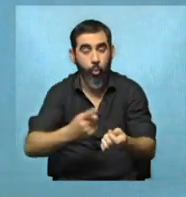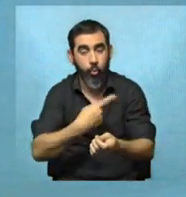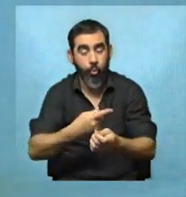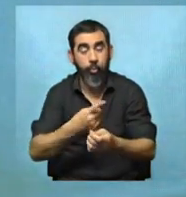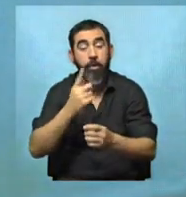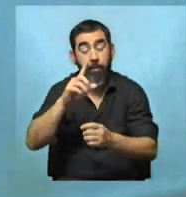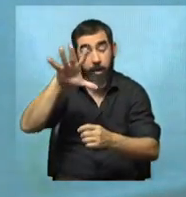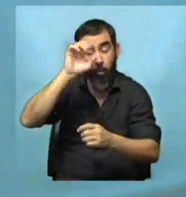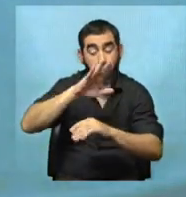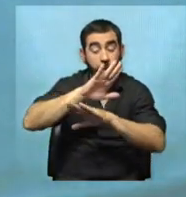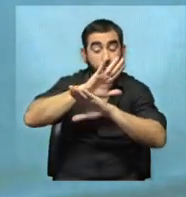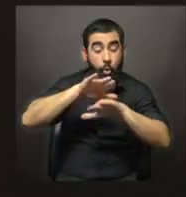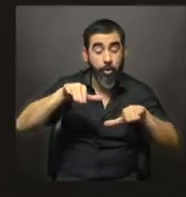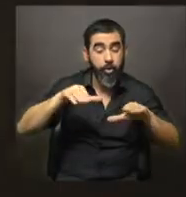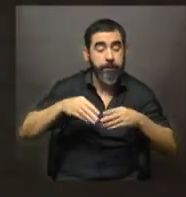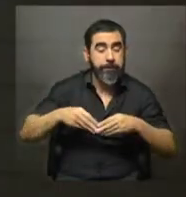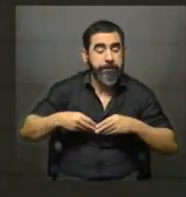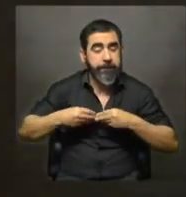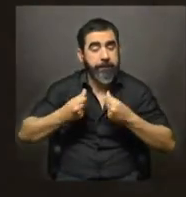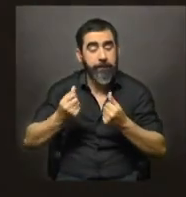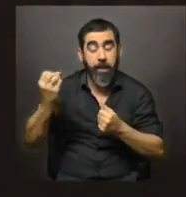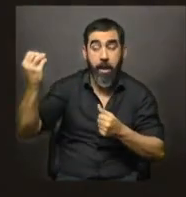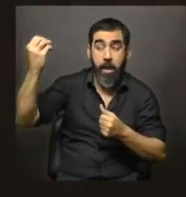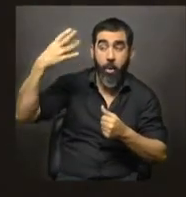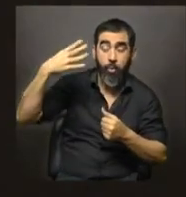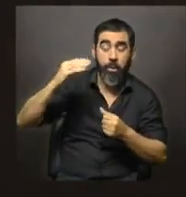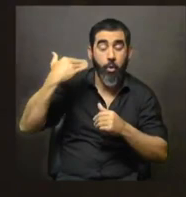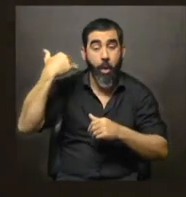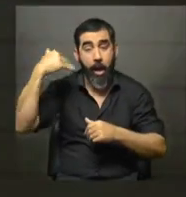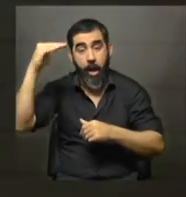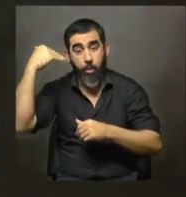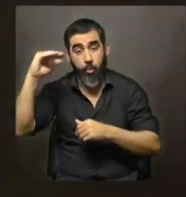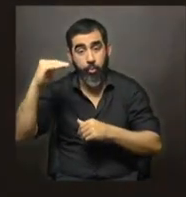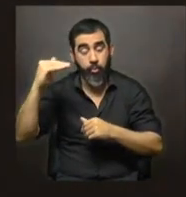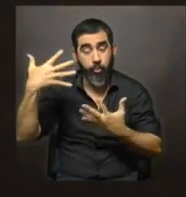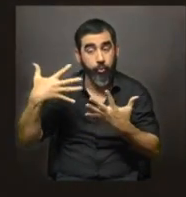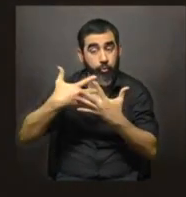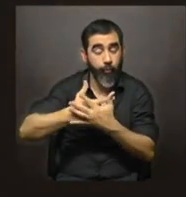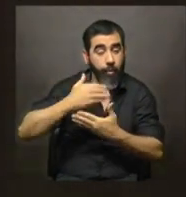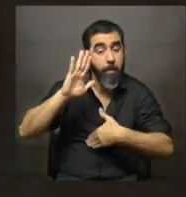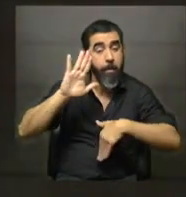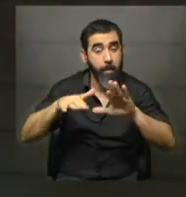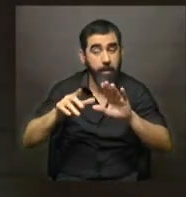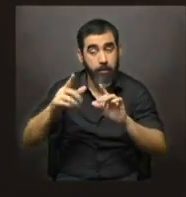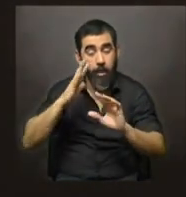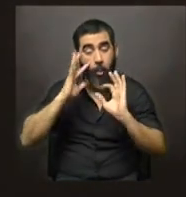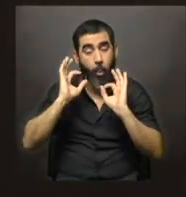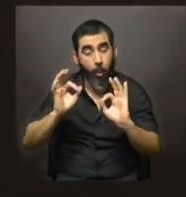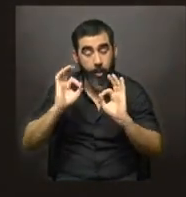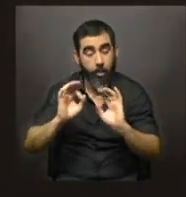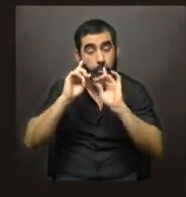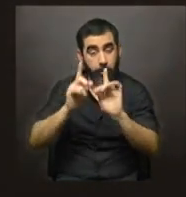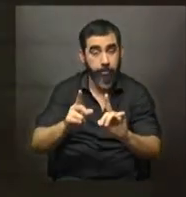son mucho más sensibles a las luces que los adultos inclusive. O sea que ahí también hay que tener algunos